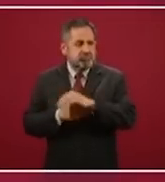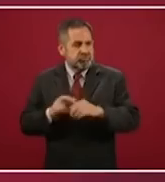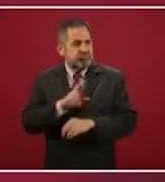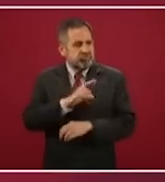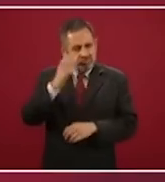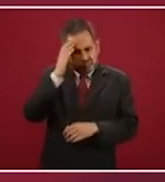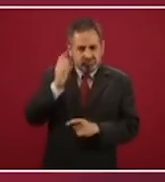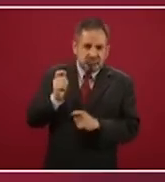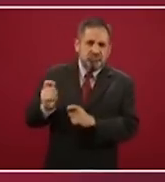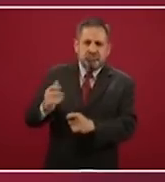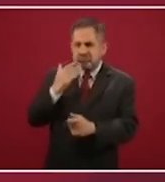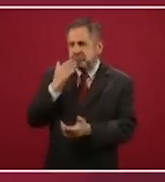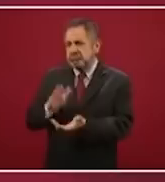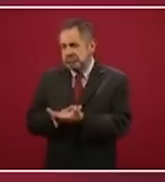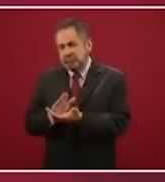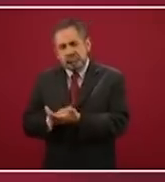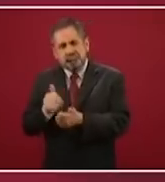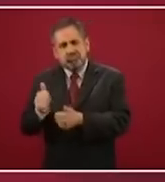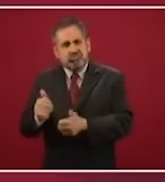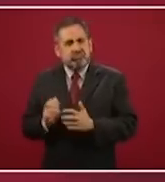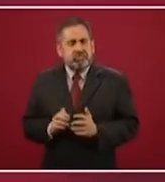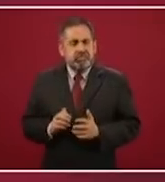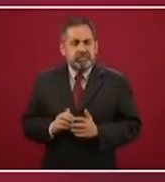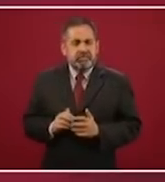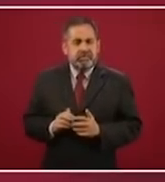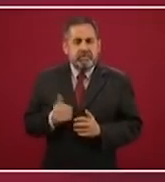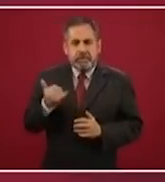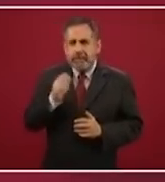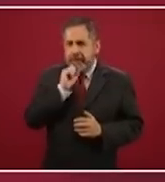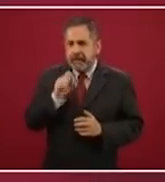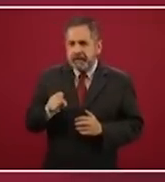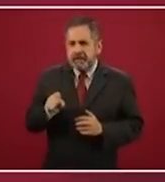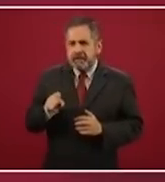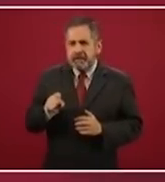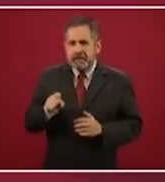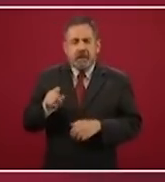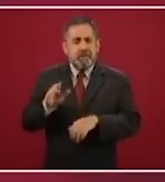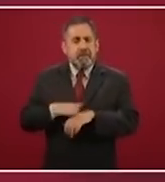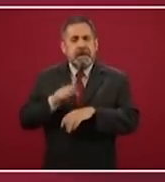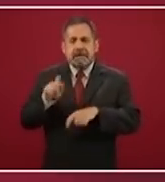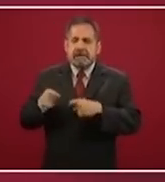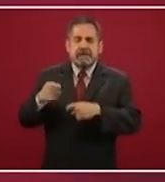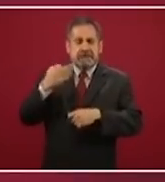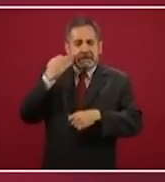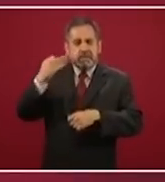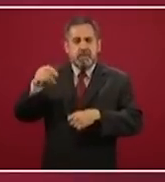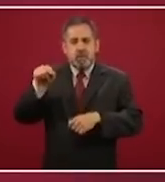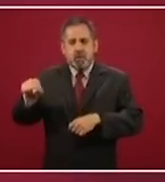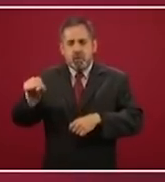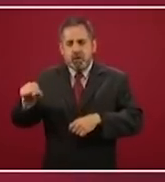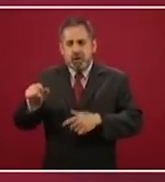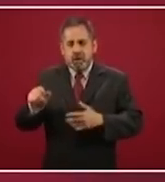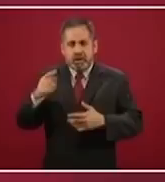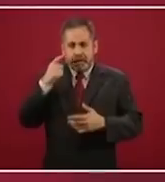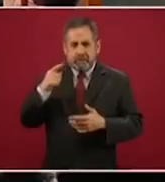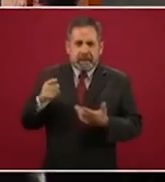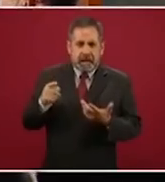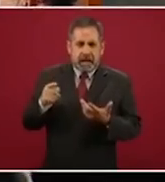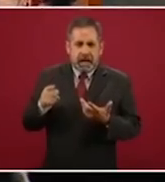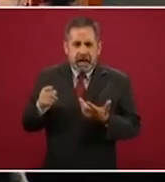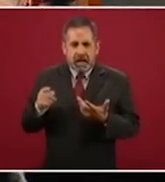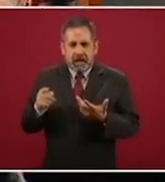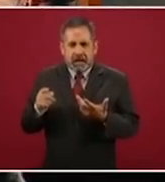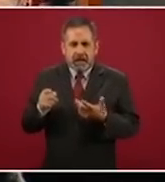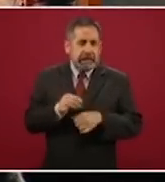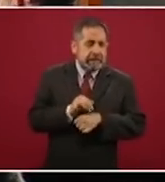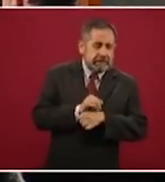reconocidos, serán, sobre todo, tendrán más tiempo no para estar atendiendo a